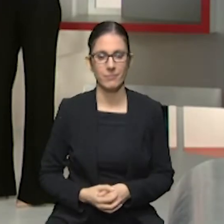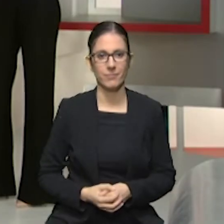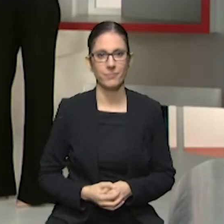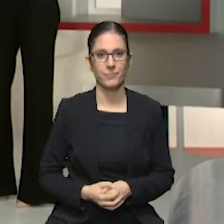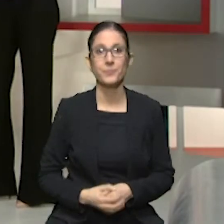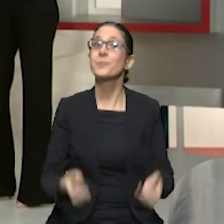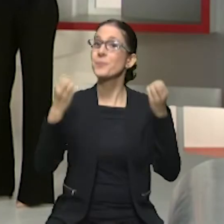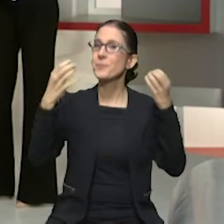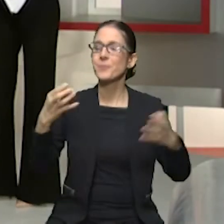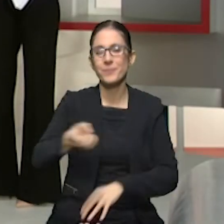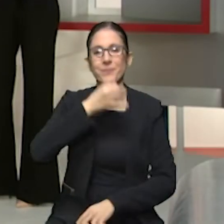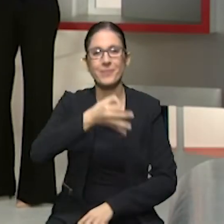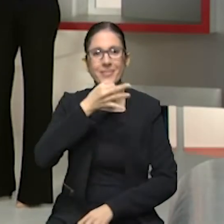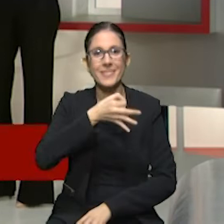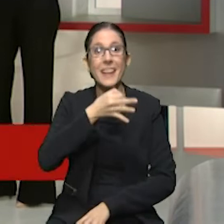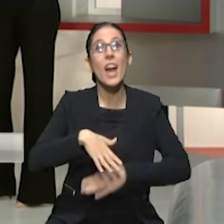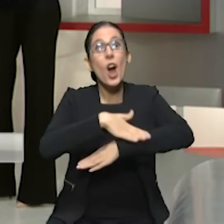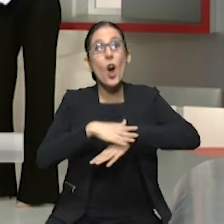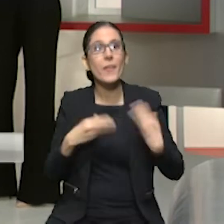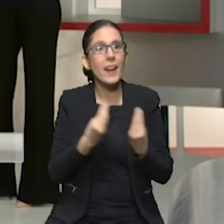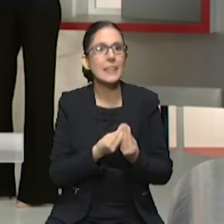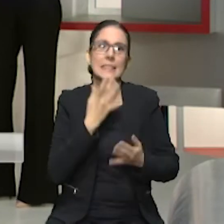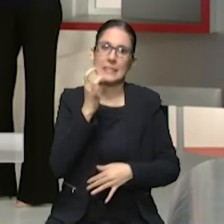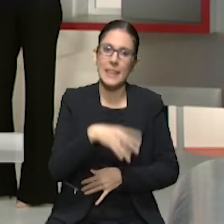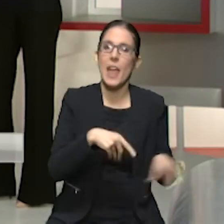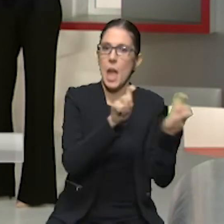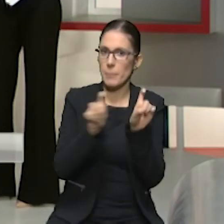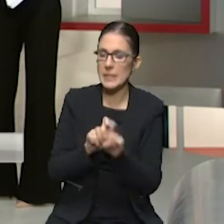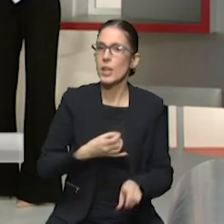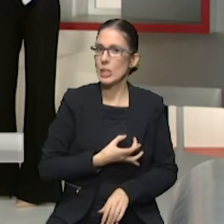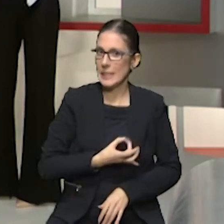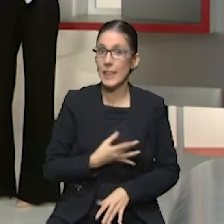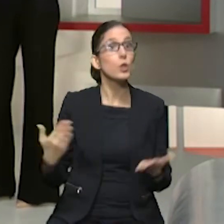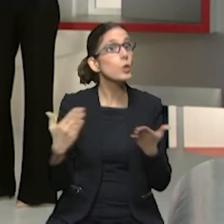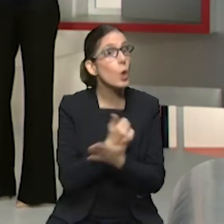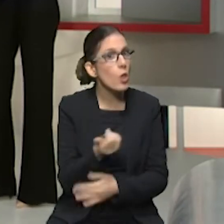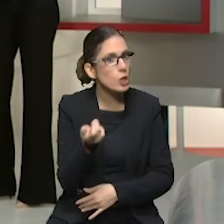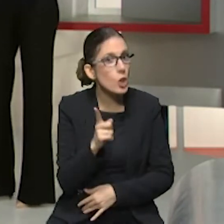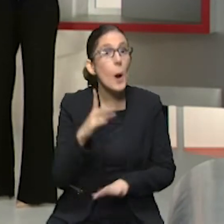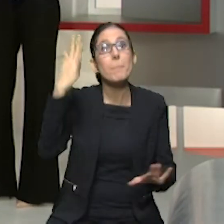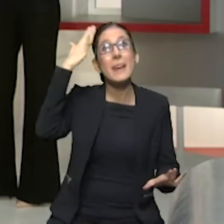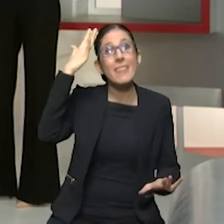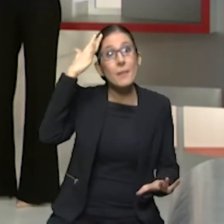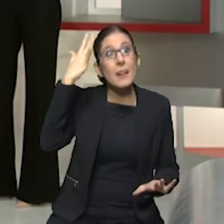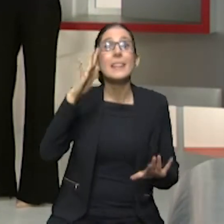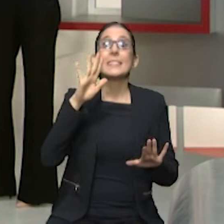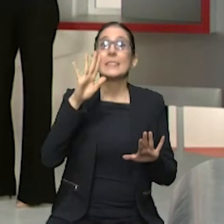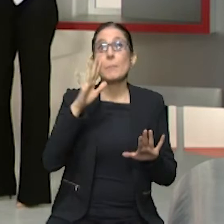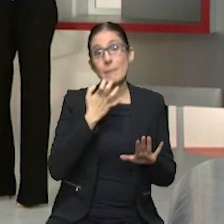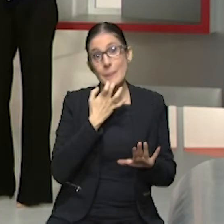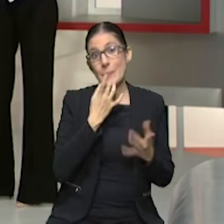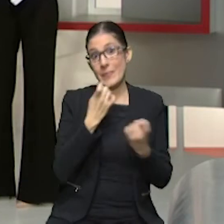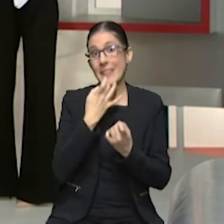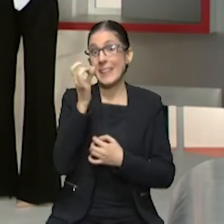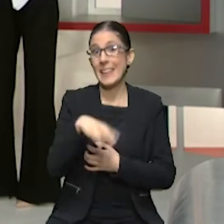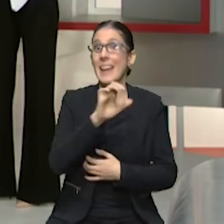¿Qué tal? Buenas tardes. Junto al gobierno, empresarios y sindicatos no estaban todos de los principales, faltaban el A y LAD. En cualquier caso, quienes han